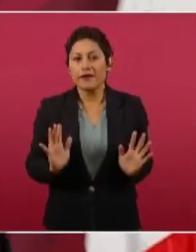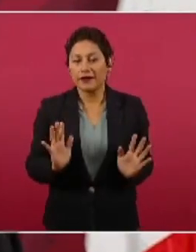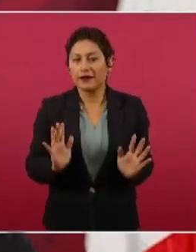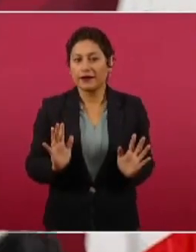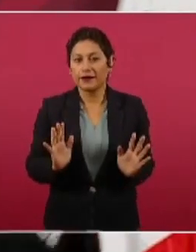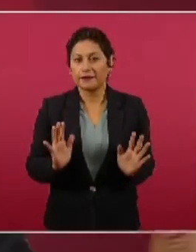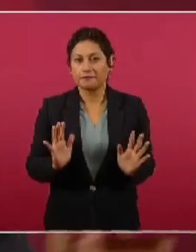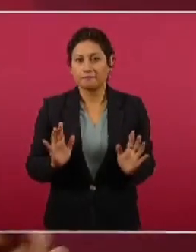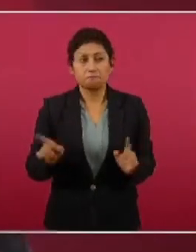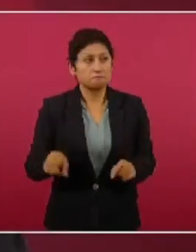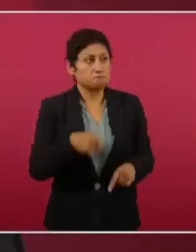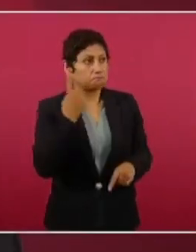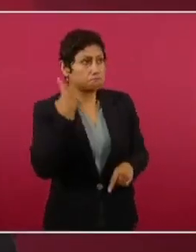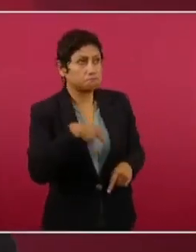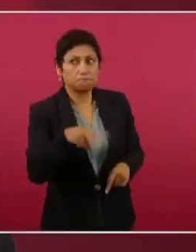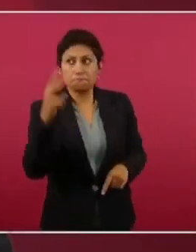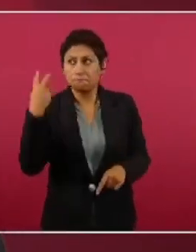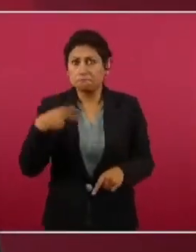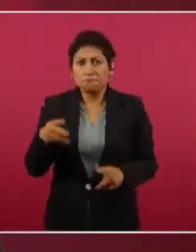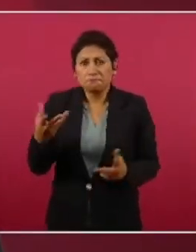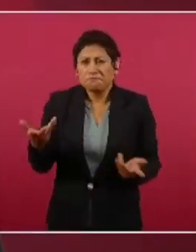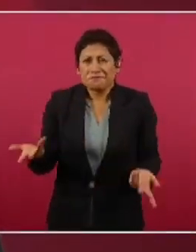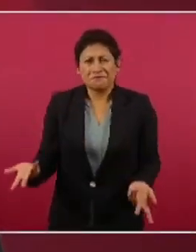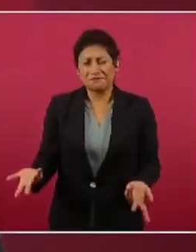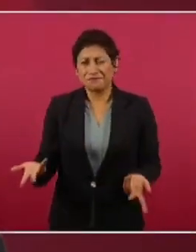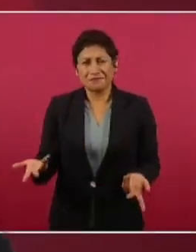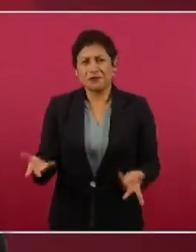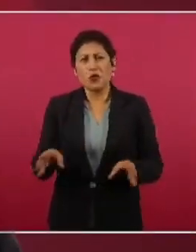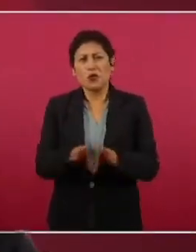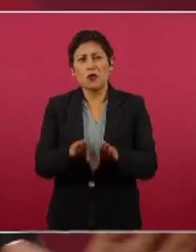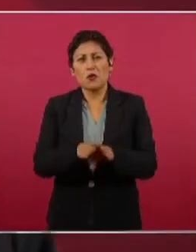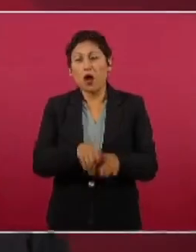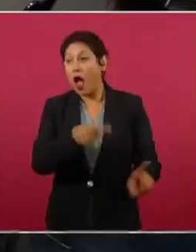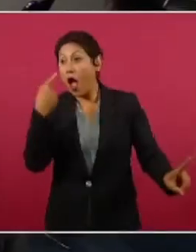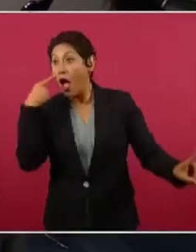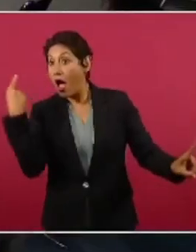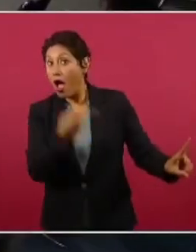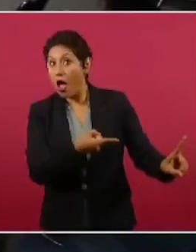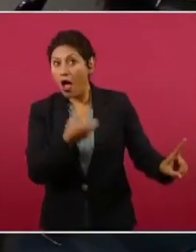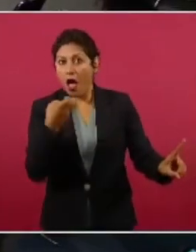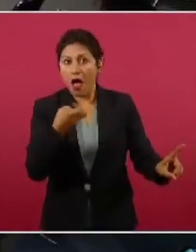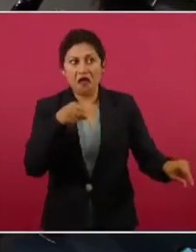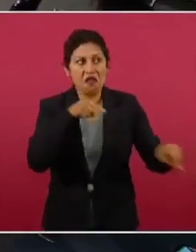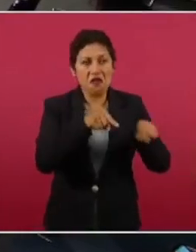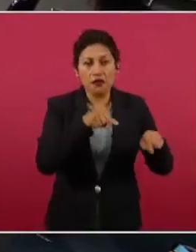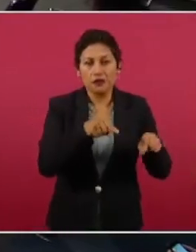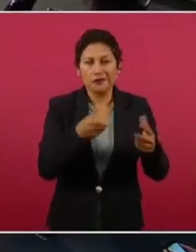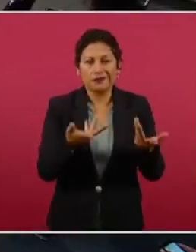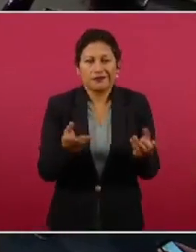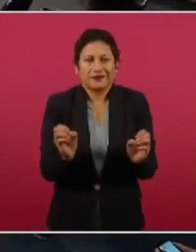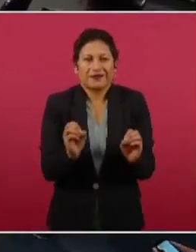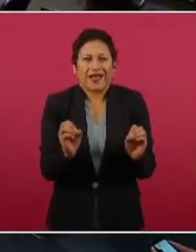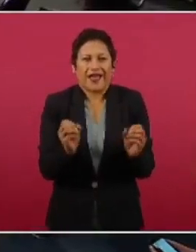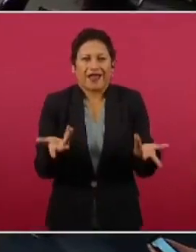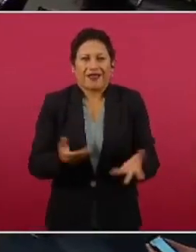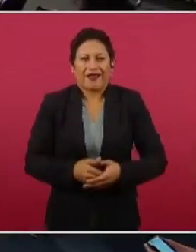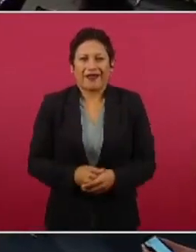y nunca va a ser molestado en nada. Los asuntos judiciales, pues